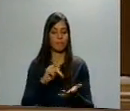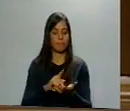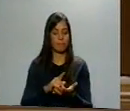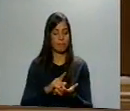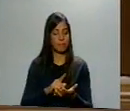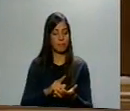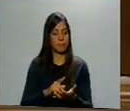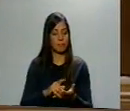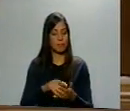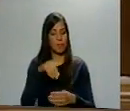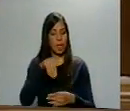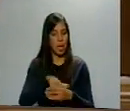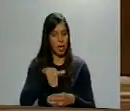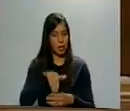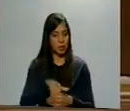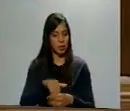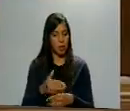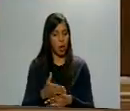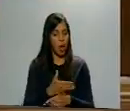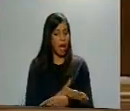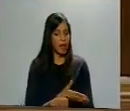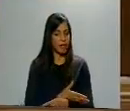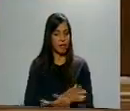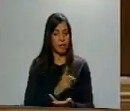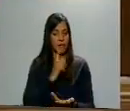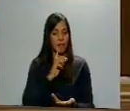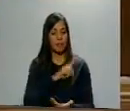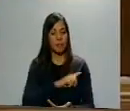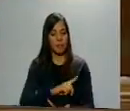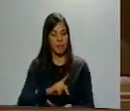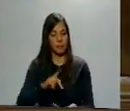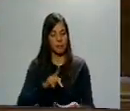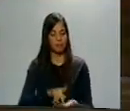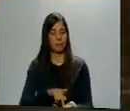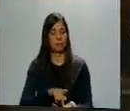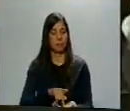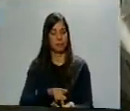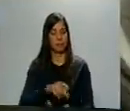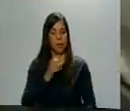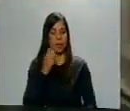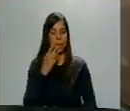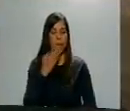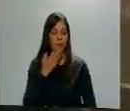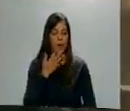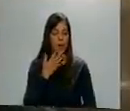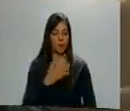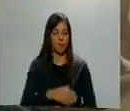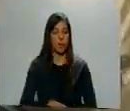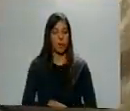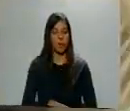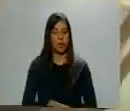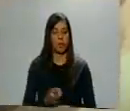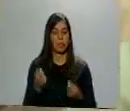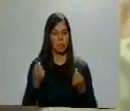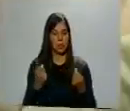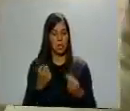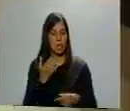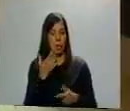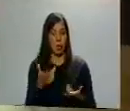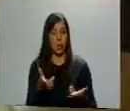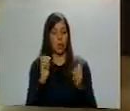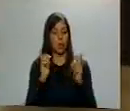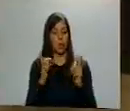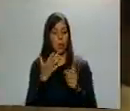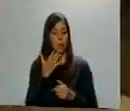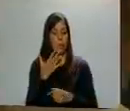elección inmediatamente anterior. Que no se permita bajo ningún concepto